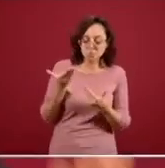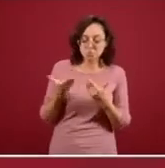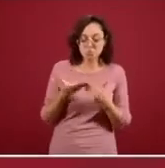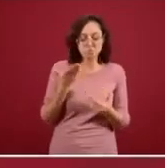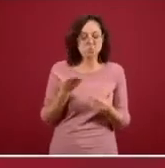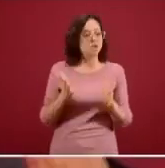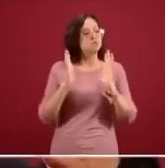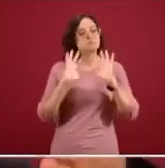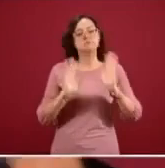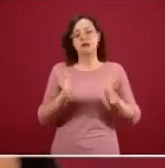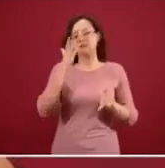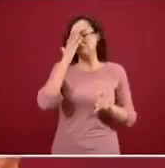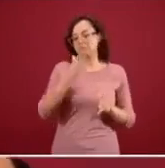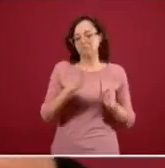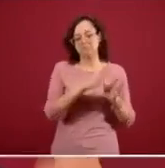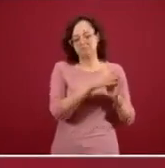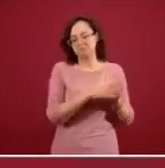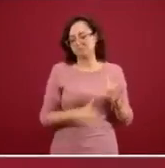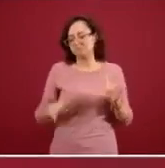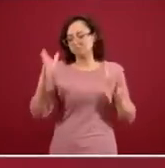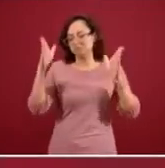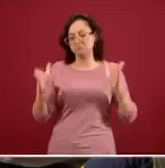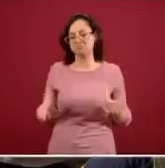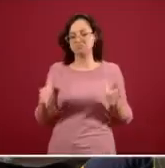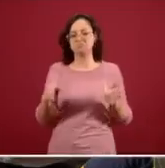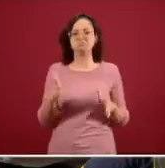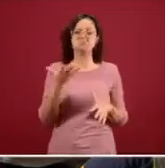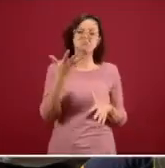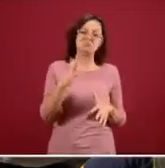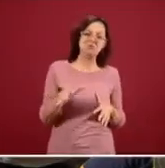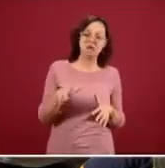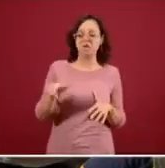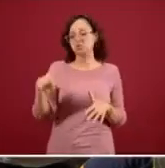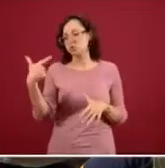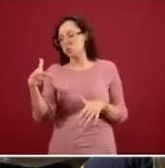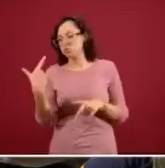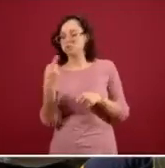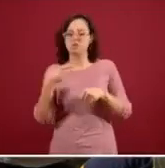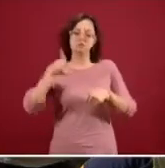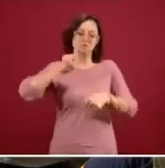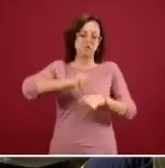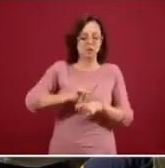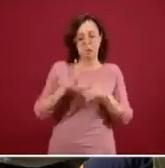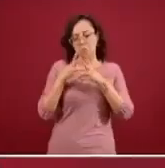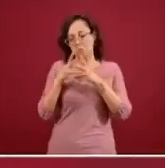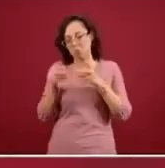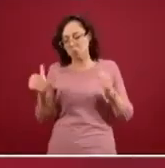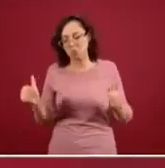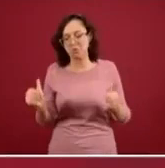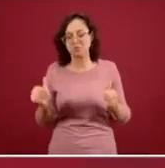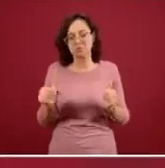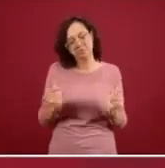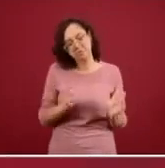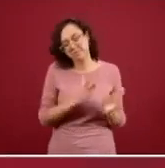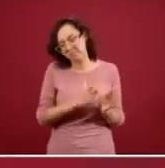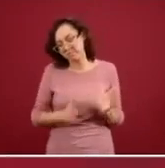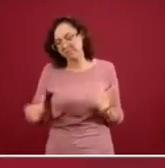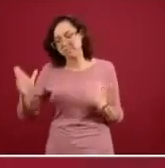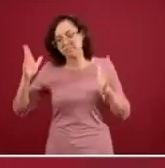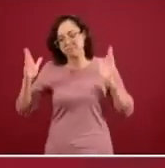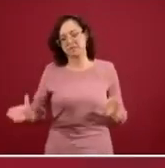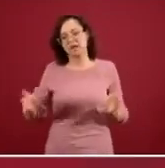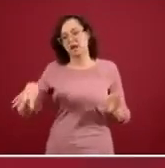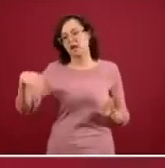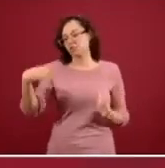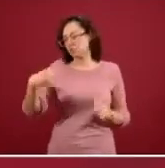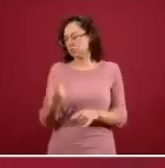de la infectividad alcanza más o menos el día 10 o el día 12 y se extiende el periodo de aislamiento hasta el